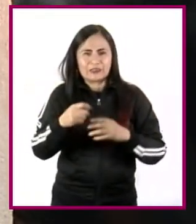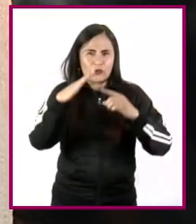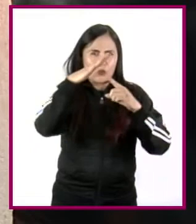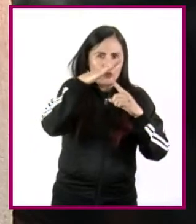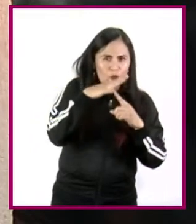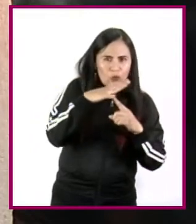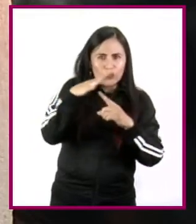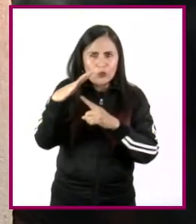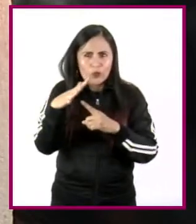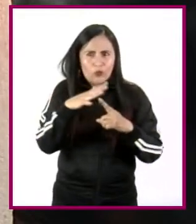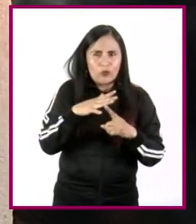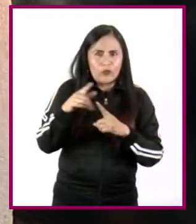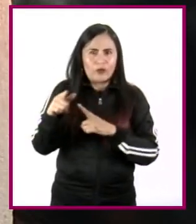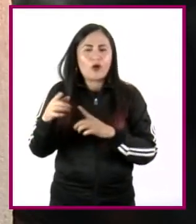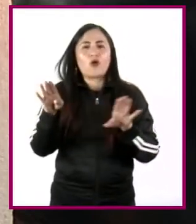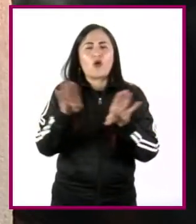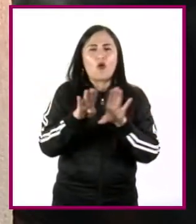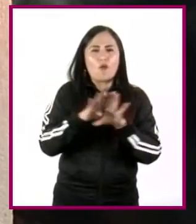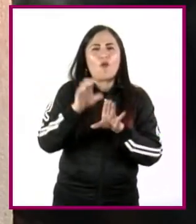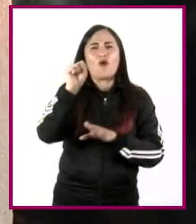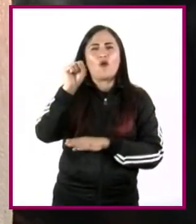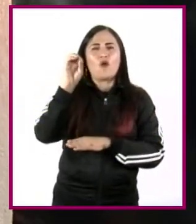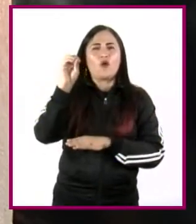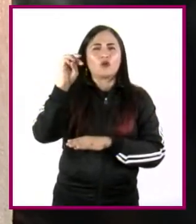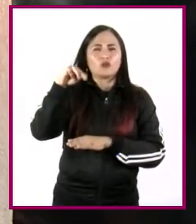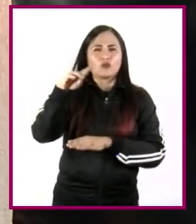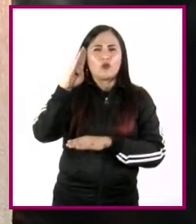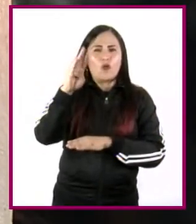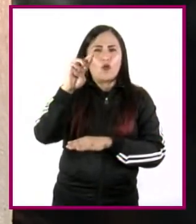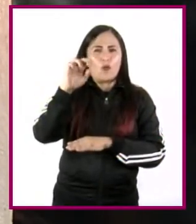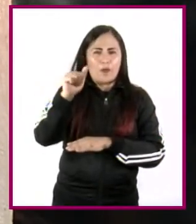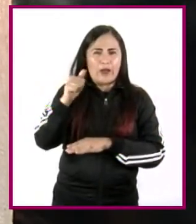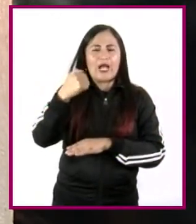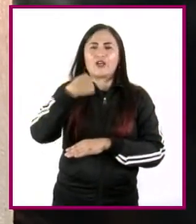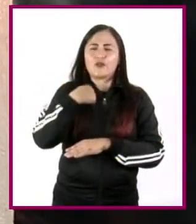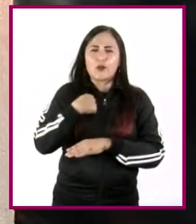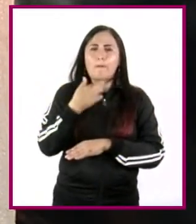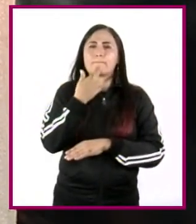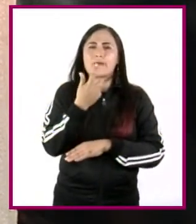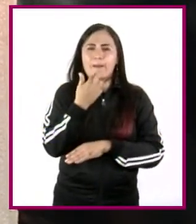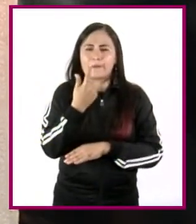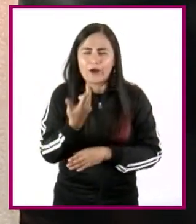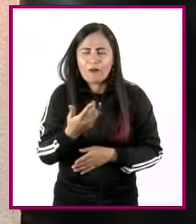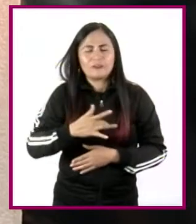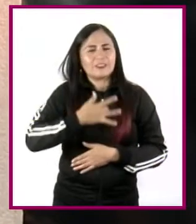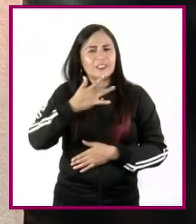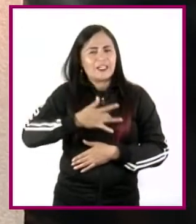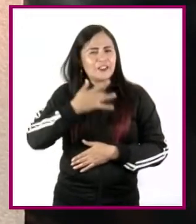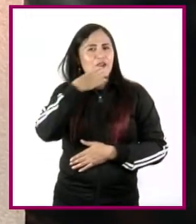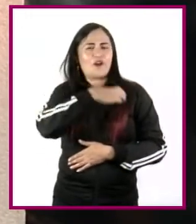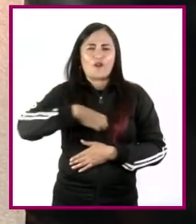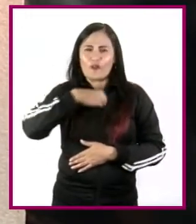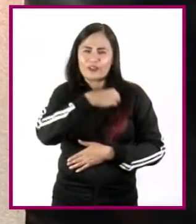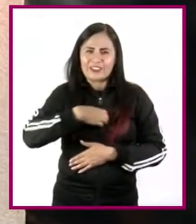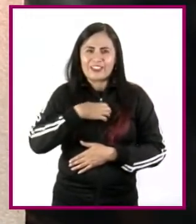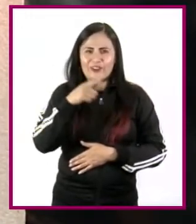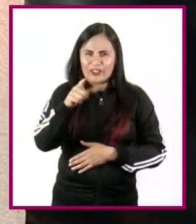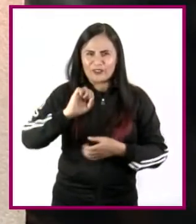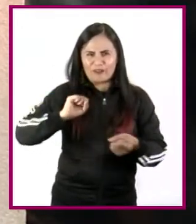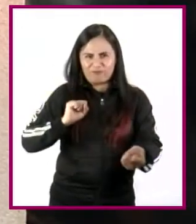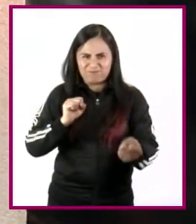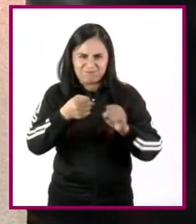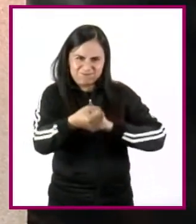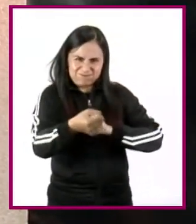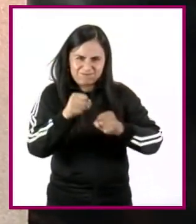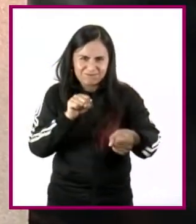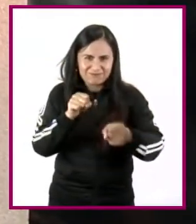debo de hacer sombra de forma correcta para mejorar, para disfrutarlo, este deporte que es el boxeo? Vamos